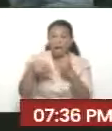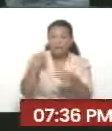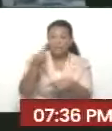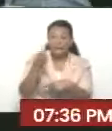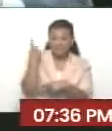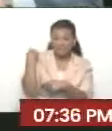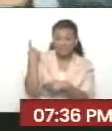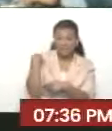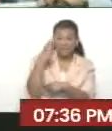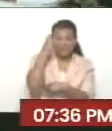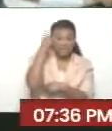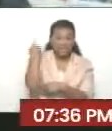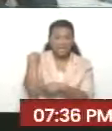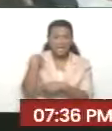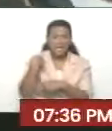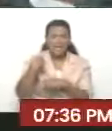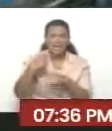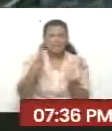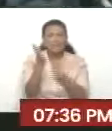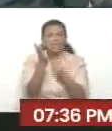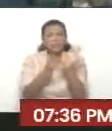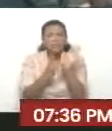El afiche de Jesucristo.